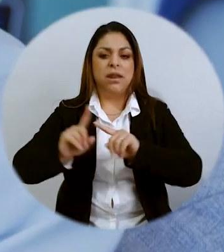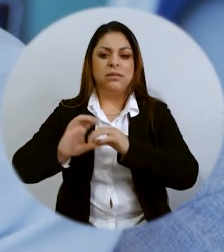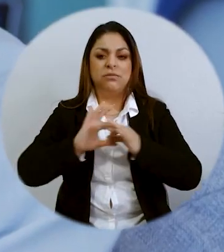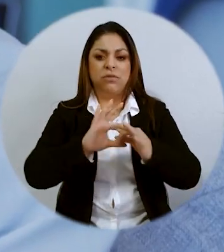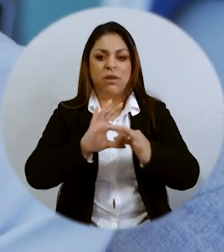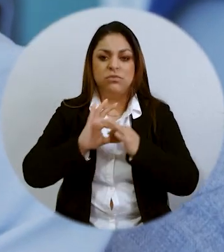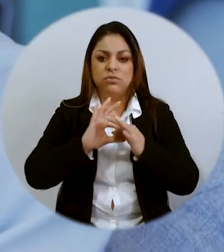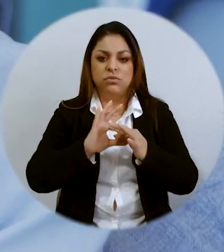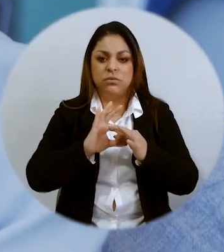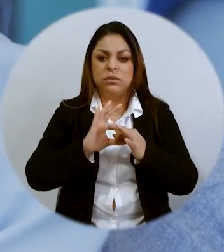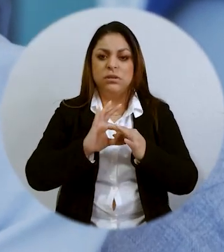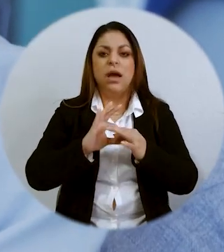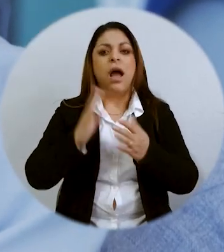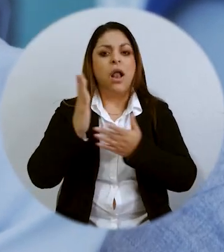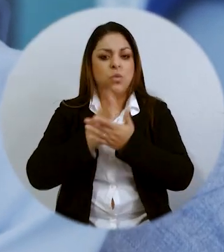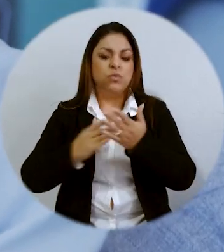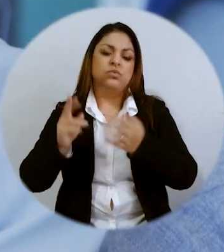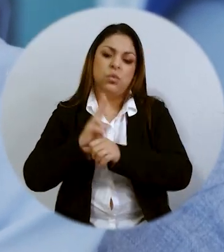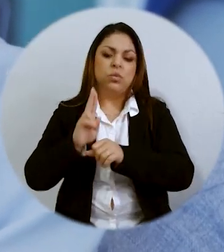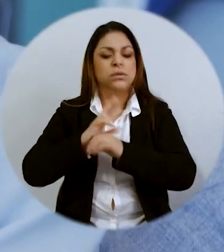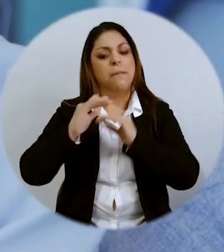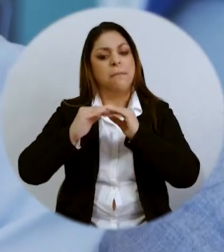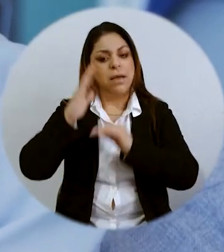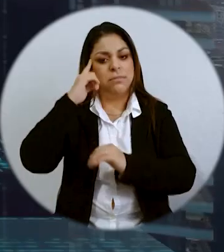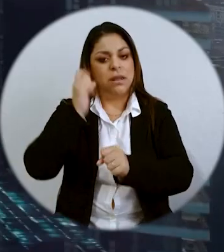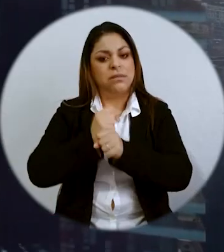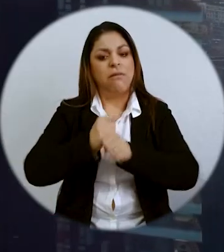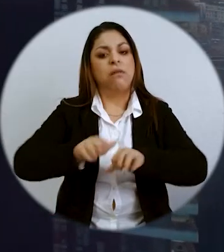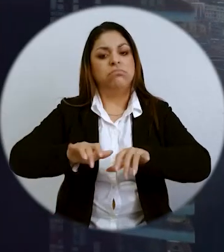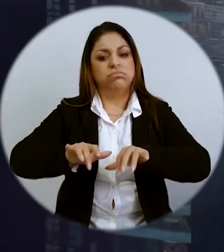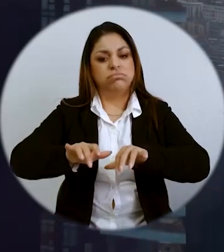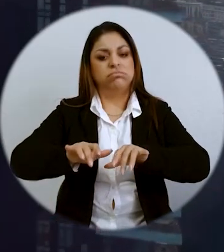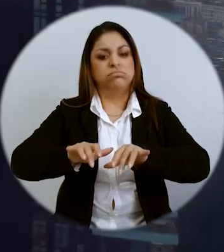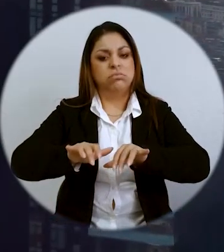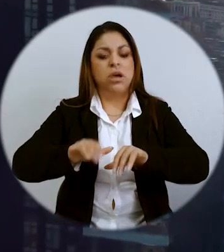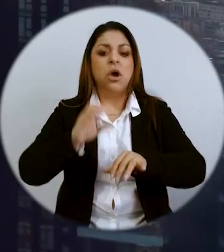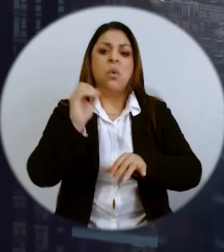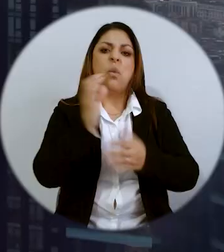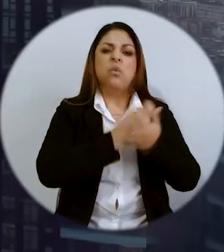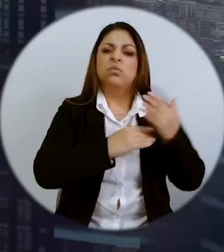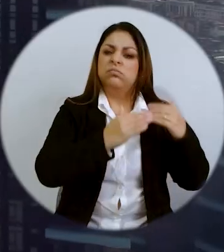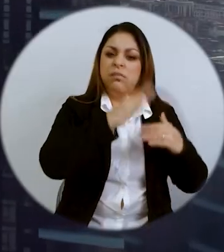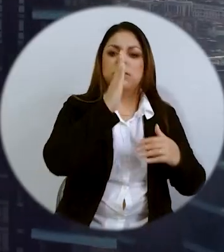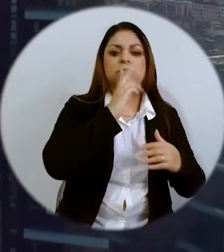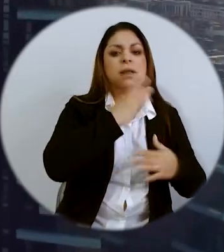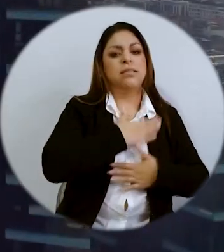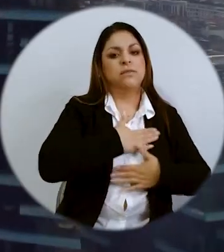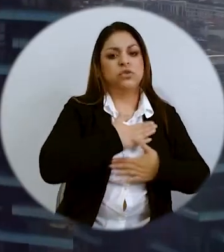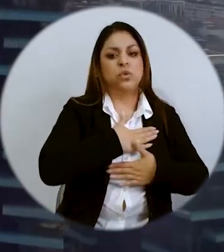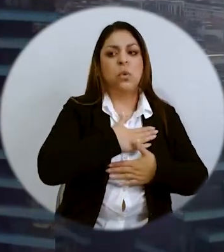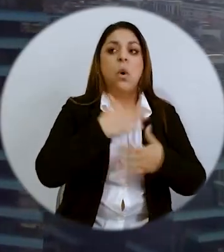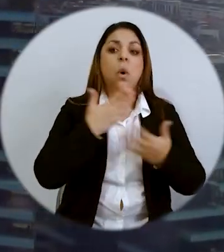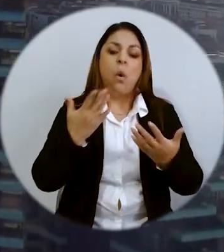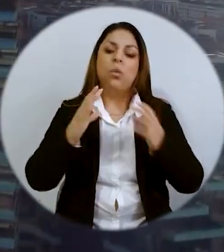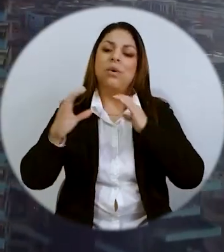hay mayor preponderancia para el trabajo o para la diversión o para la